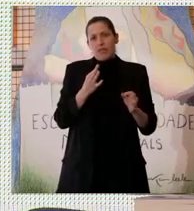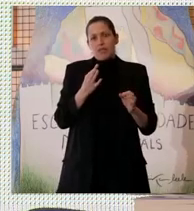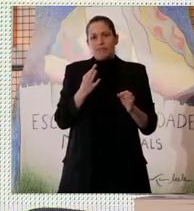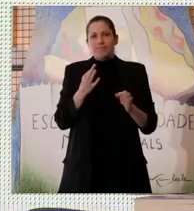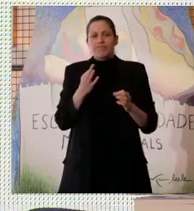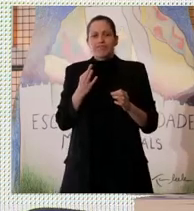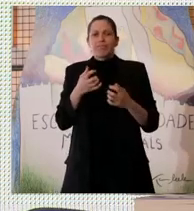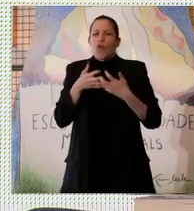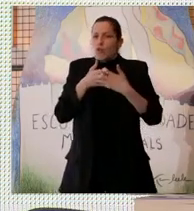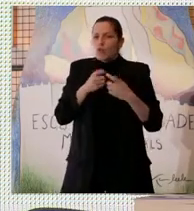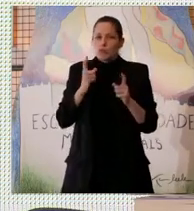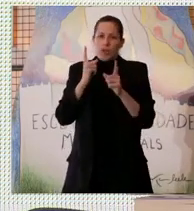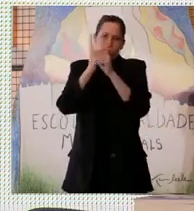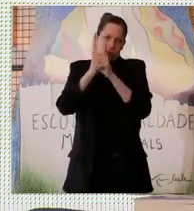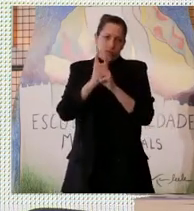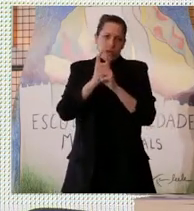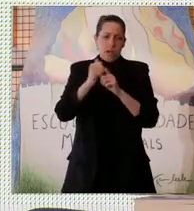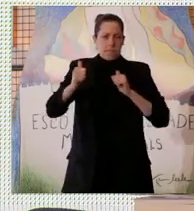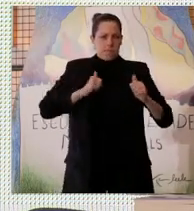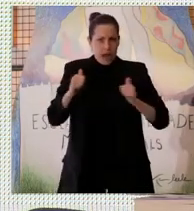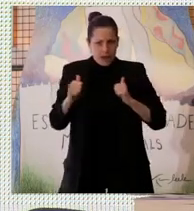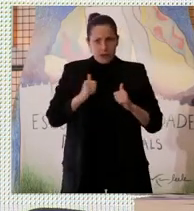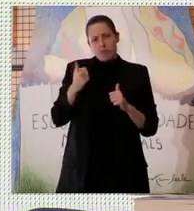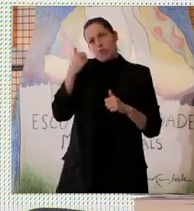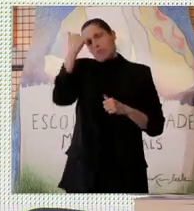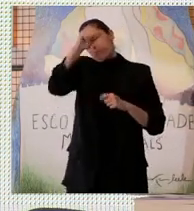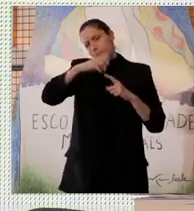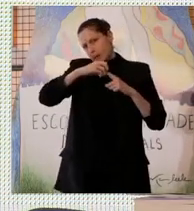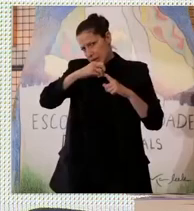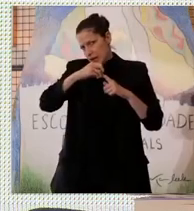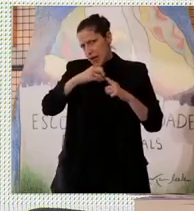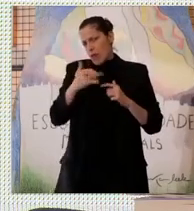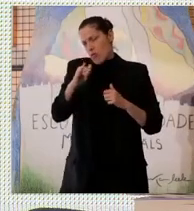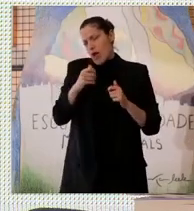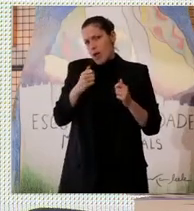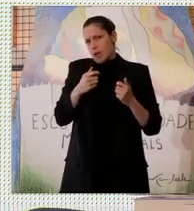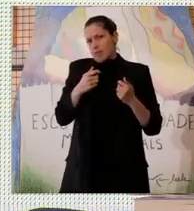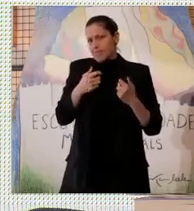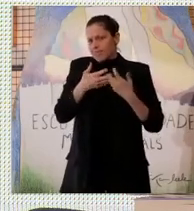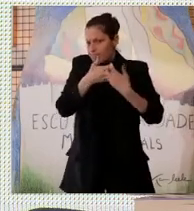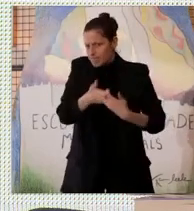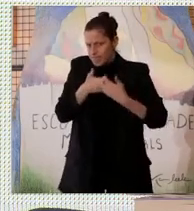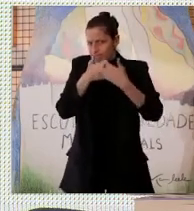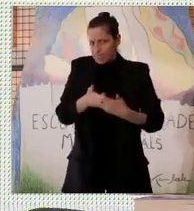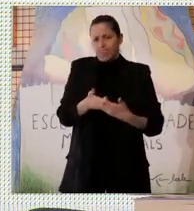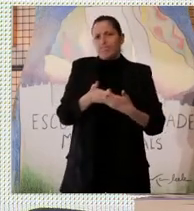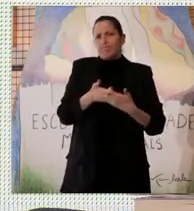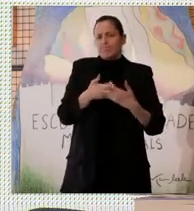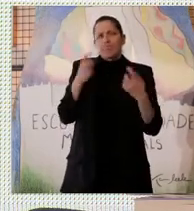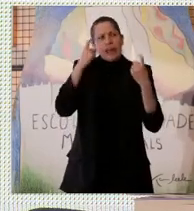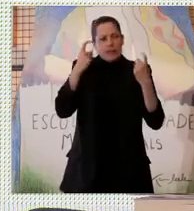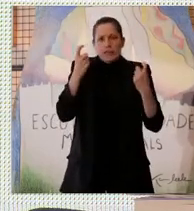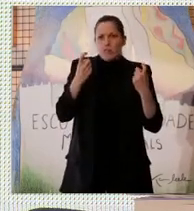y contra el patriarcado porque es una construcción social que debe ser deconstruida y construida otra vez y eso es muy complicado